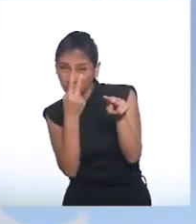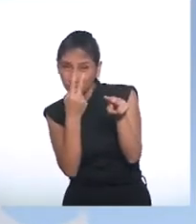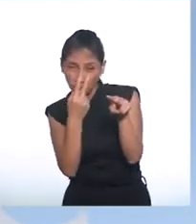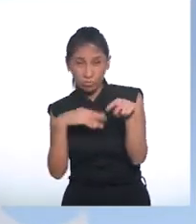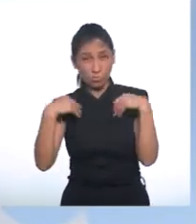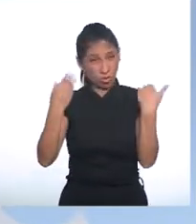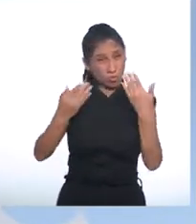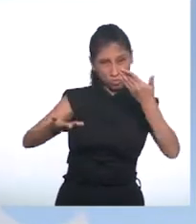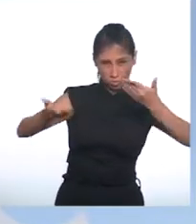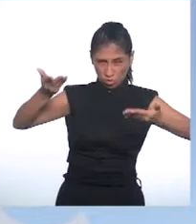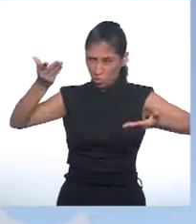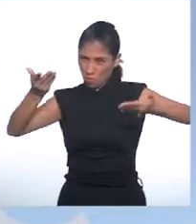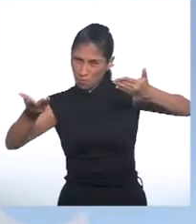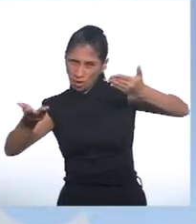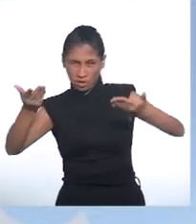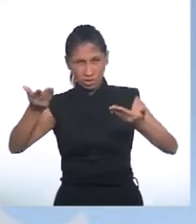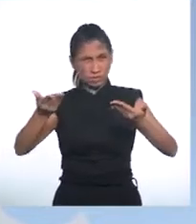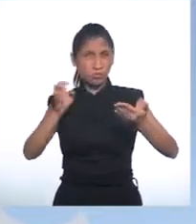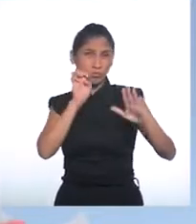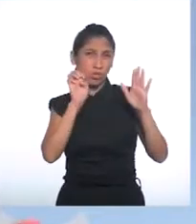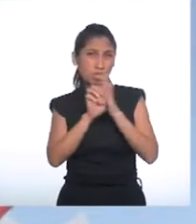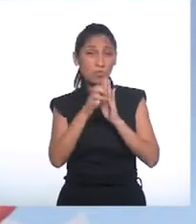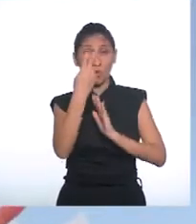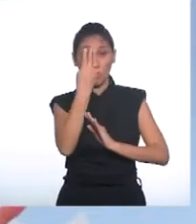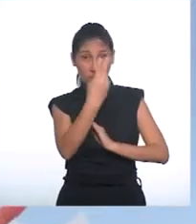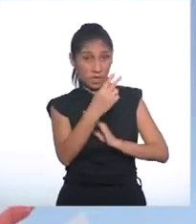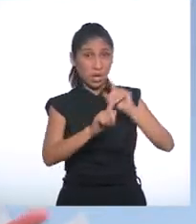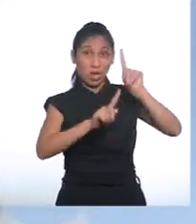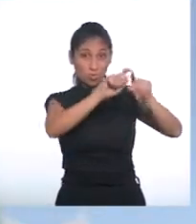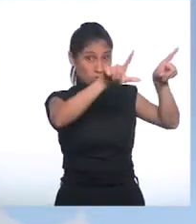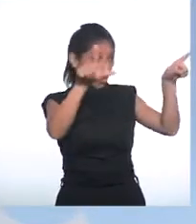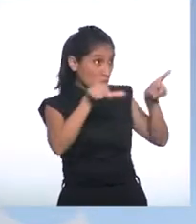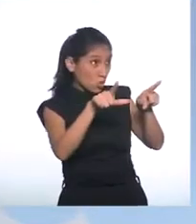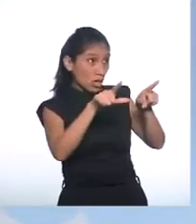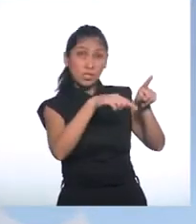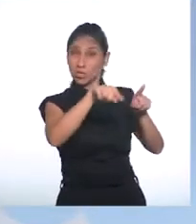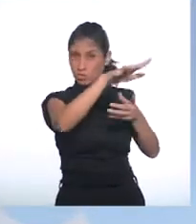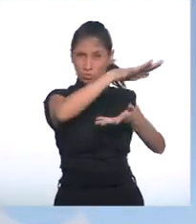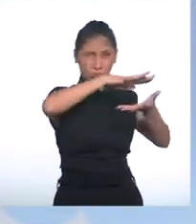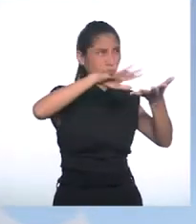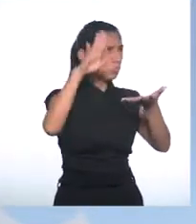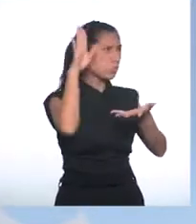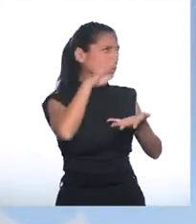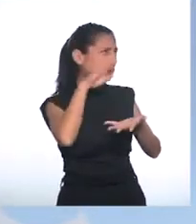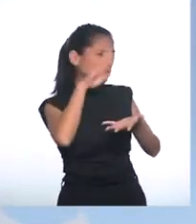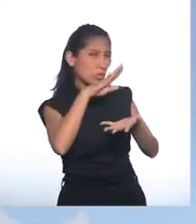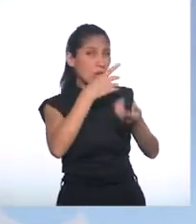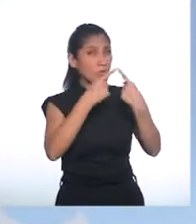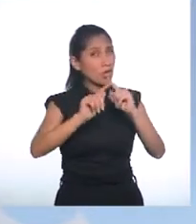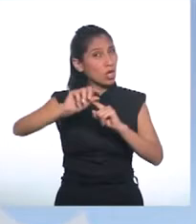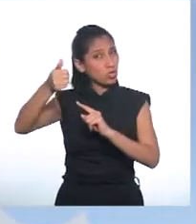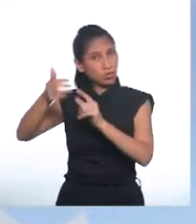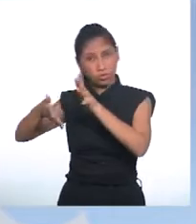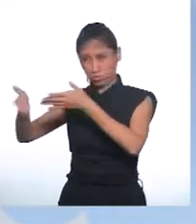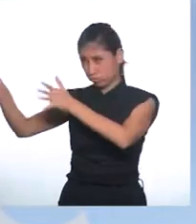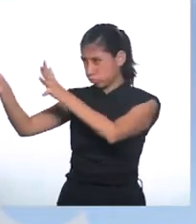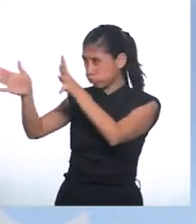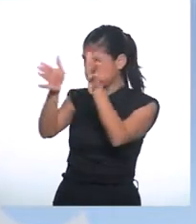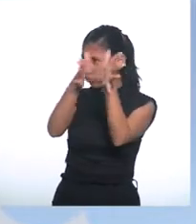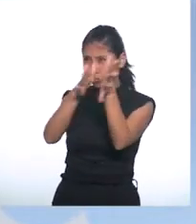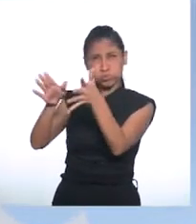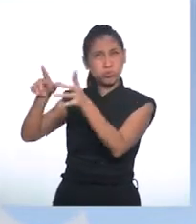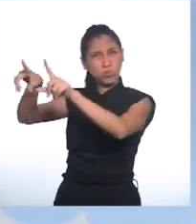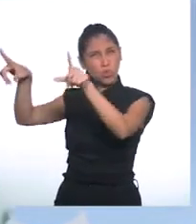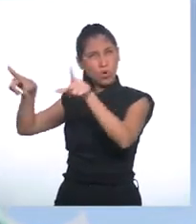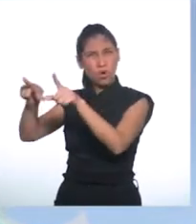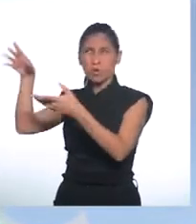de contaminación, medir si hay lugares notoriamente más contaminados que otros. Suena a que ya tienes un plan.